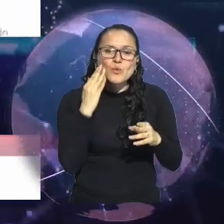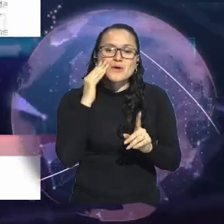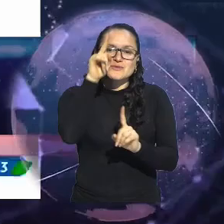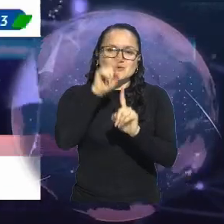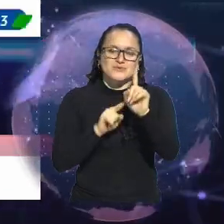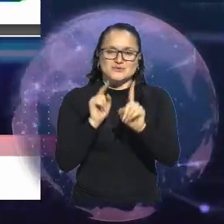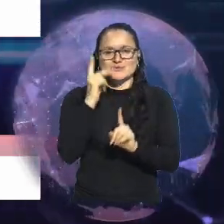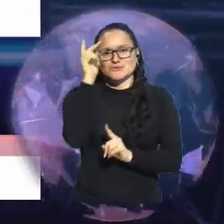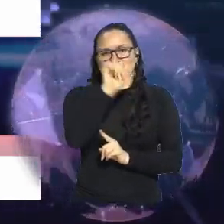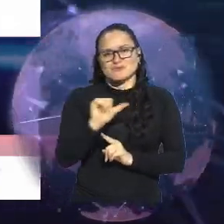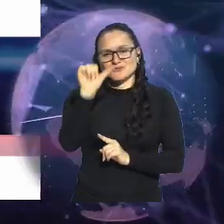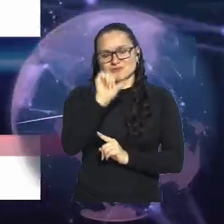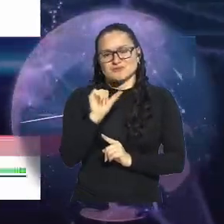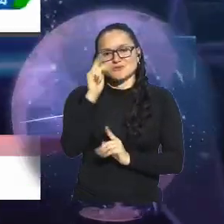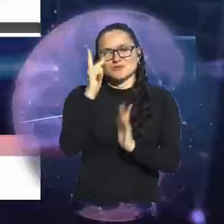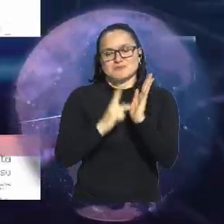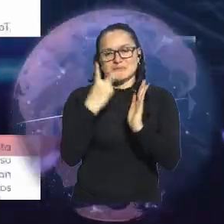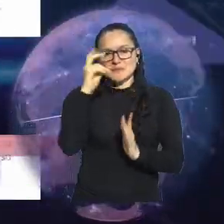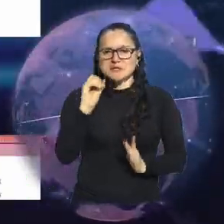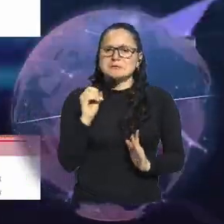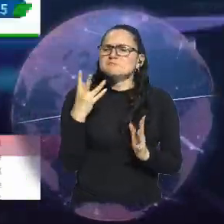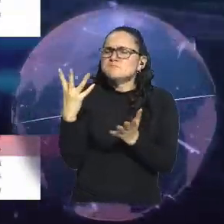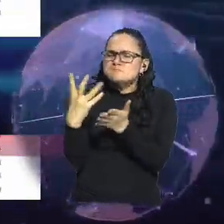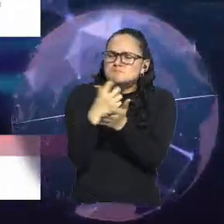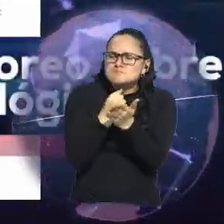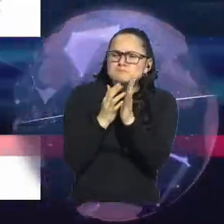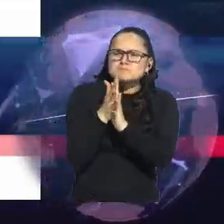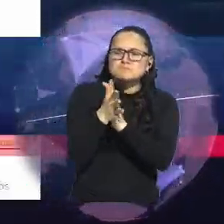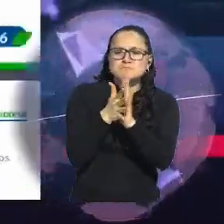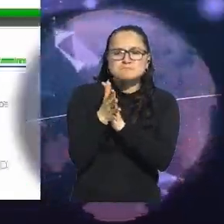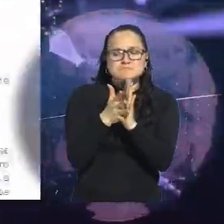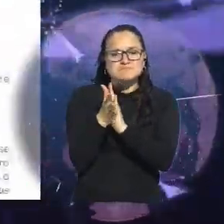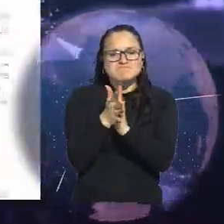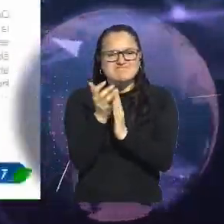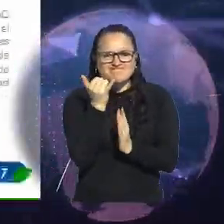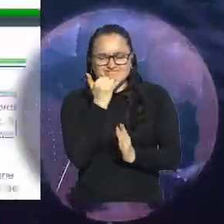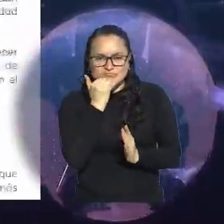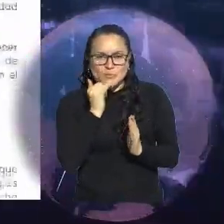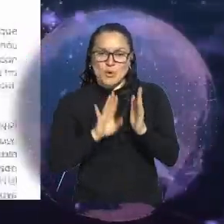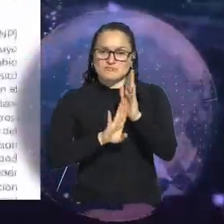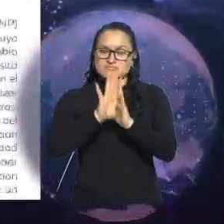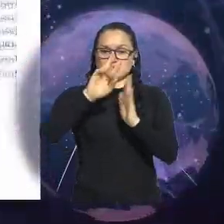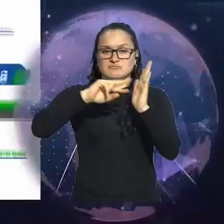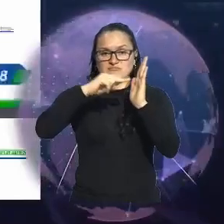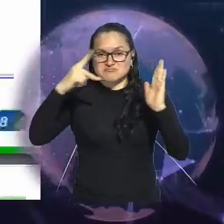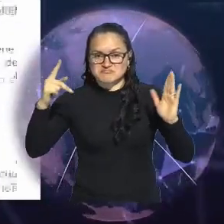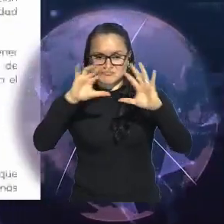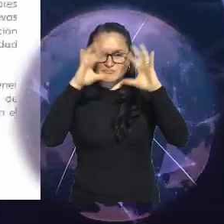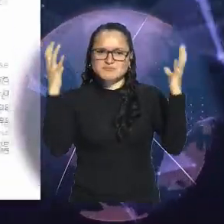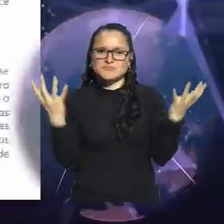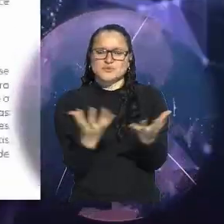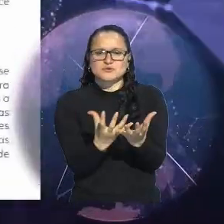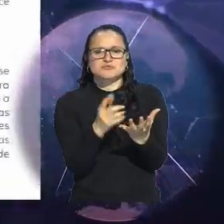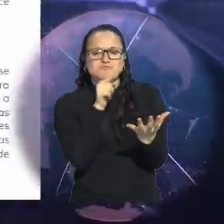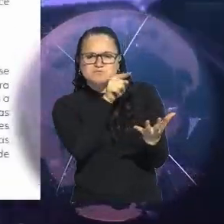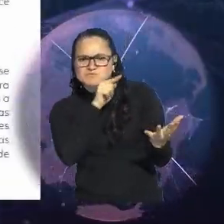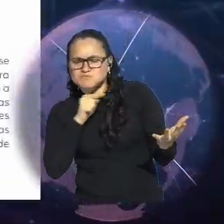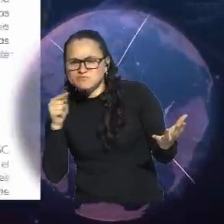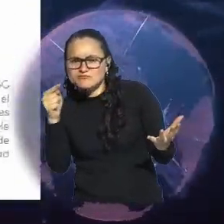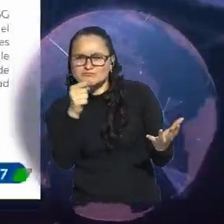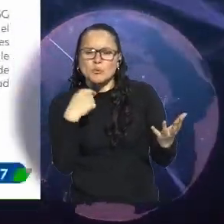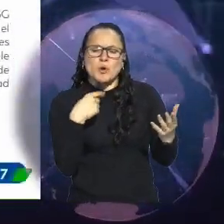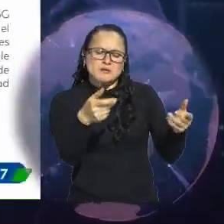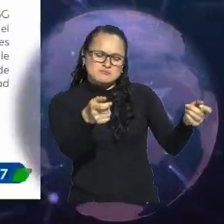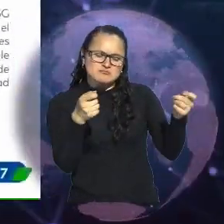presenta una compilación informativa sobre el estado del desarrollo tecnológico en el mundo que permita analizar los